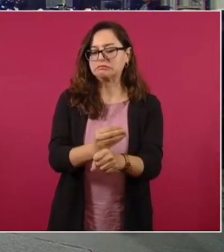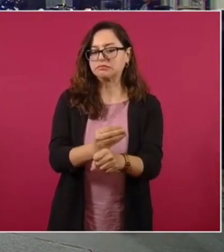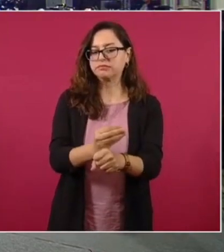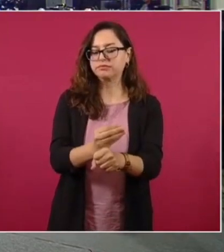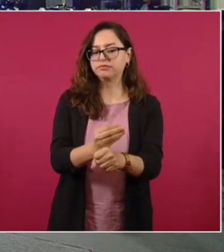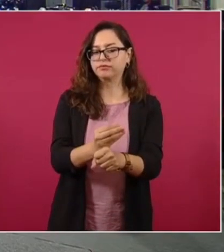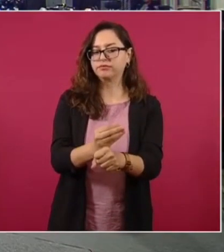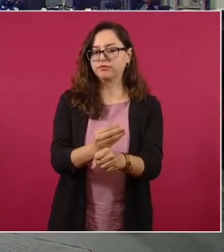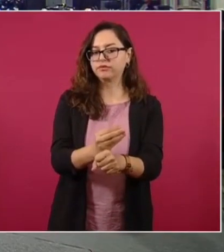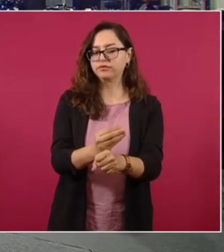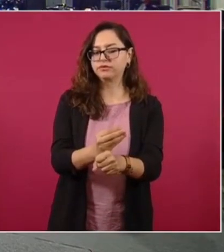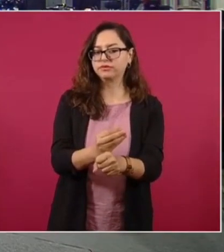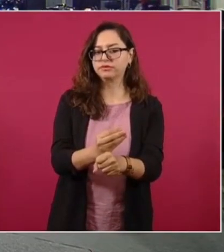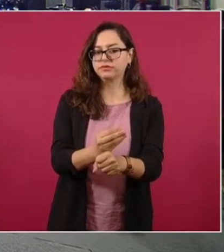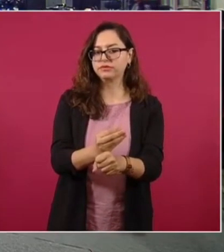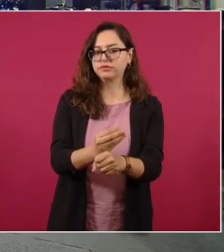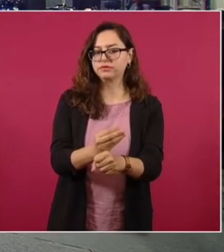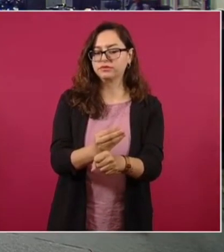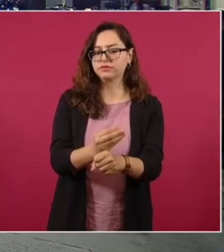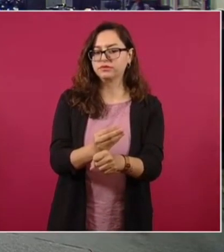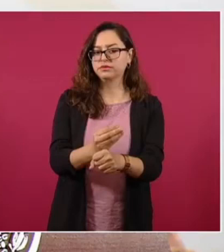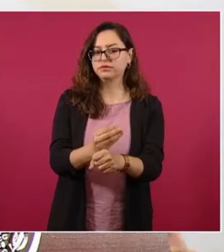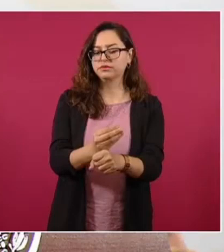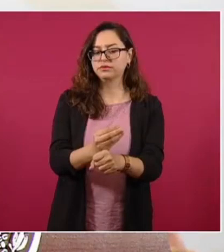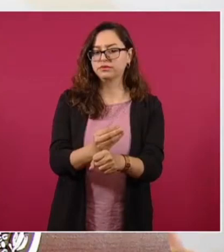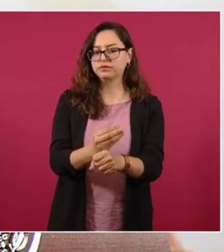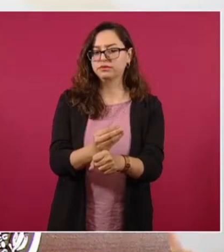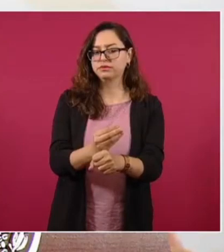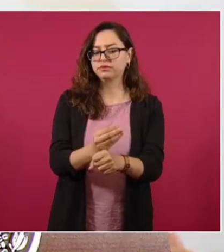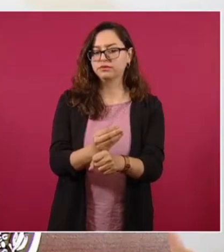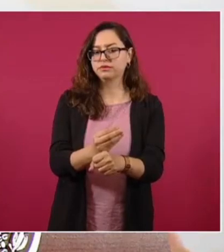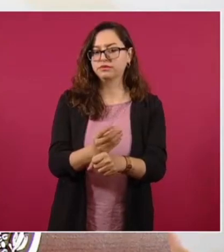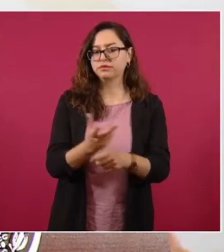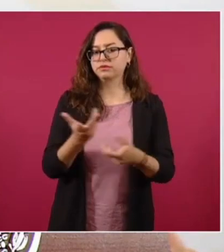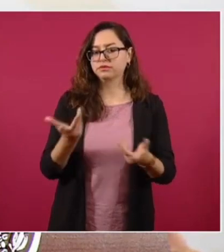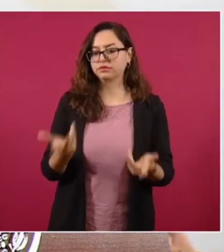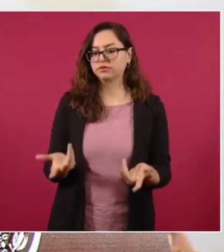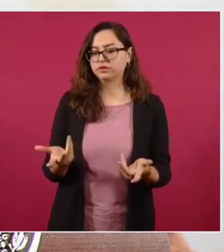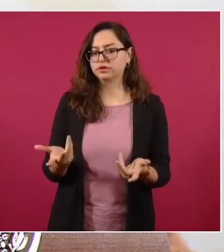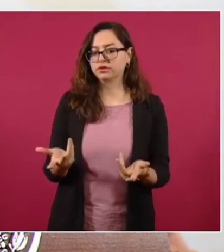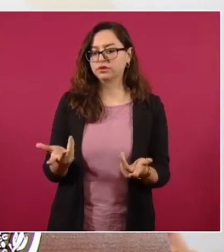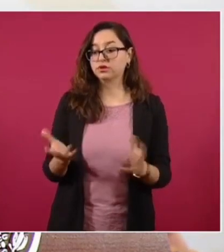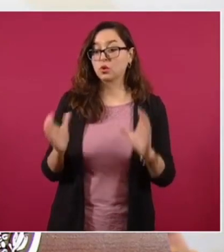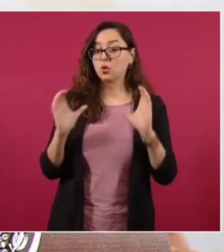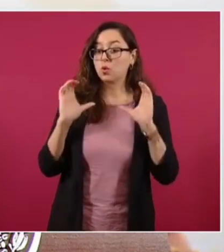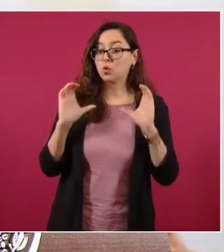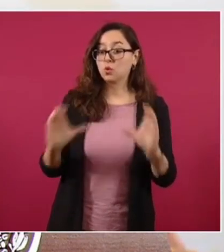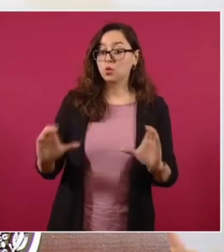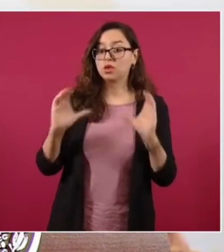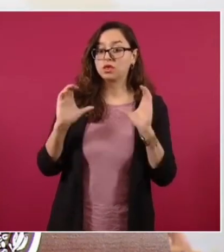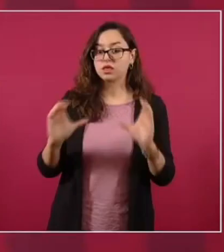es el que no se siembre tanto aguacate